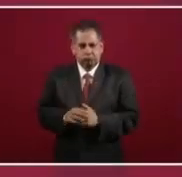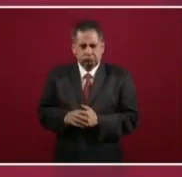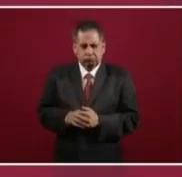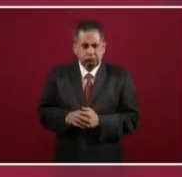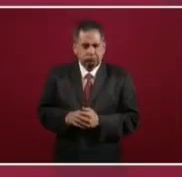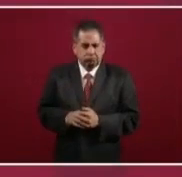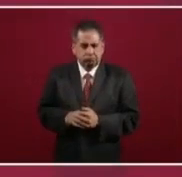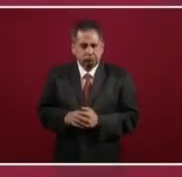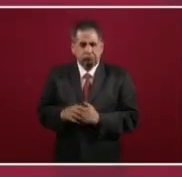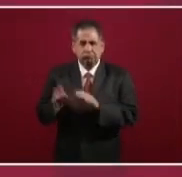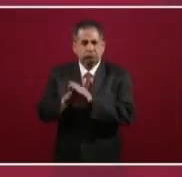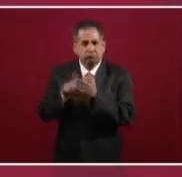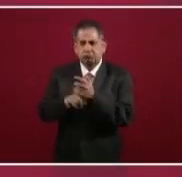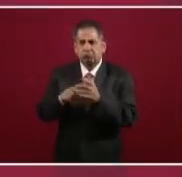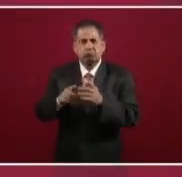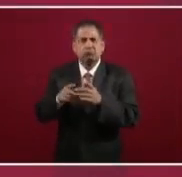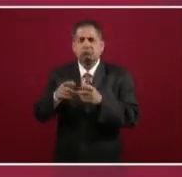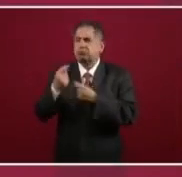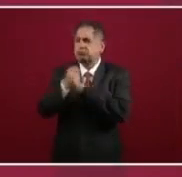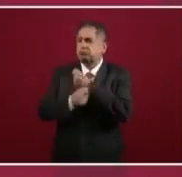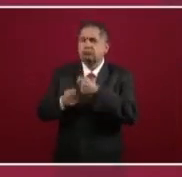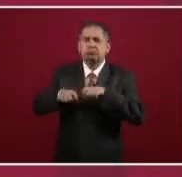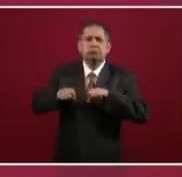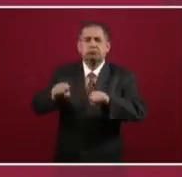tanto en tiendas departamentales